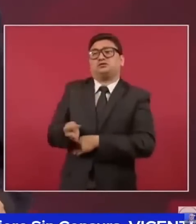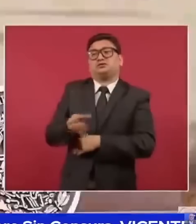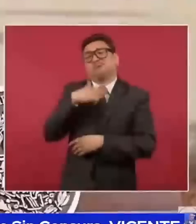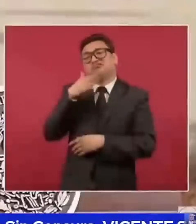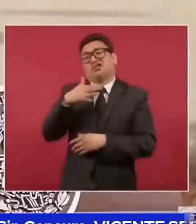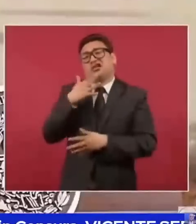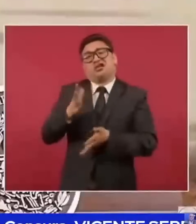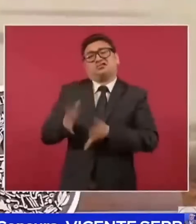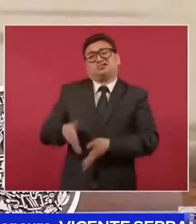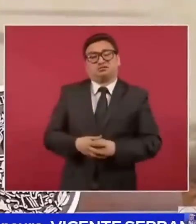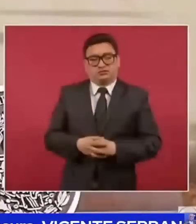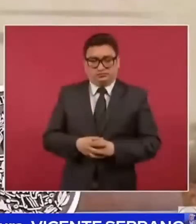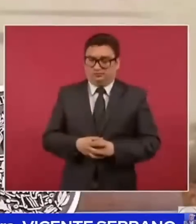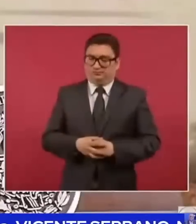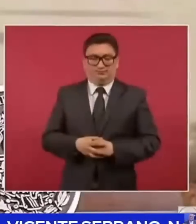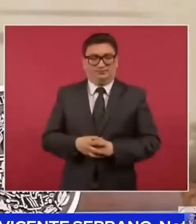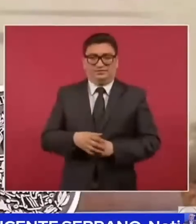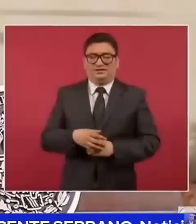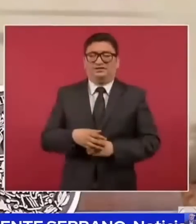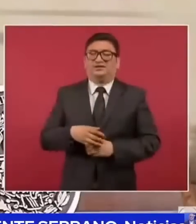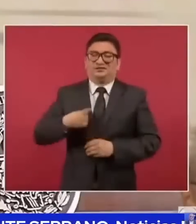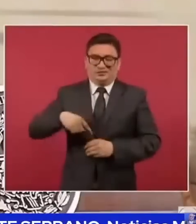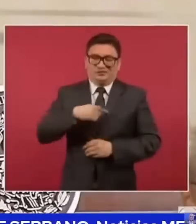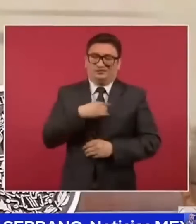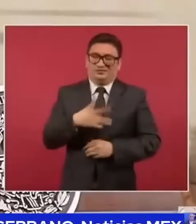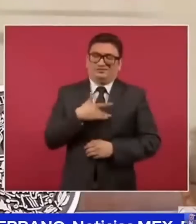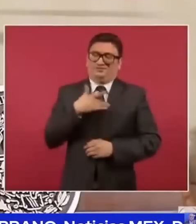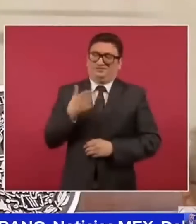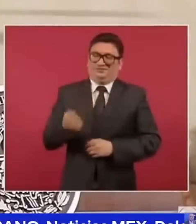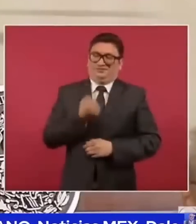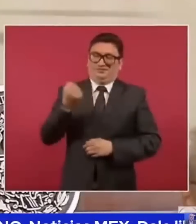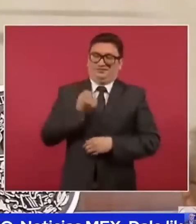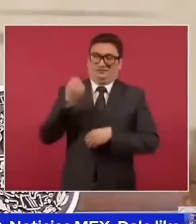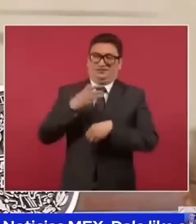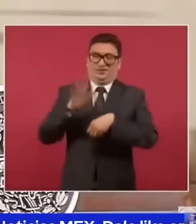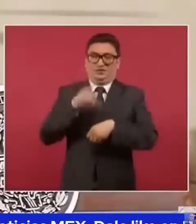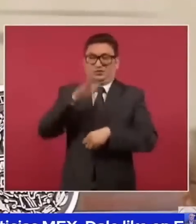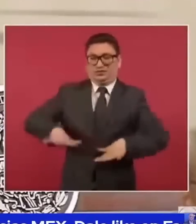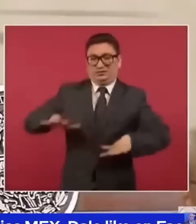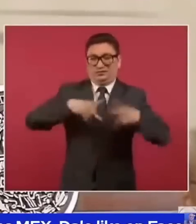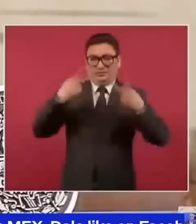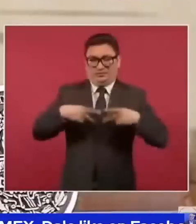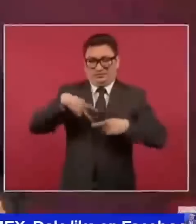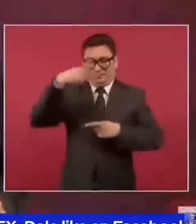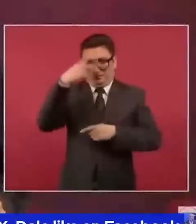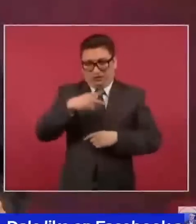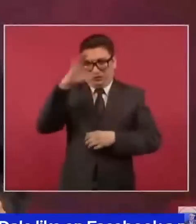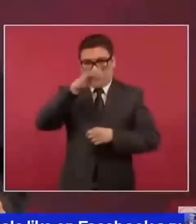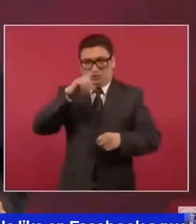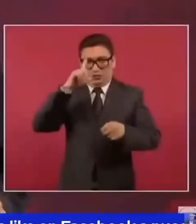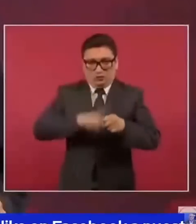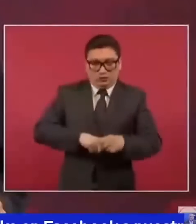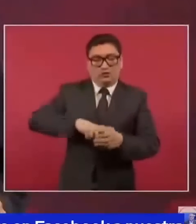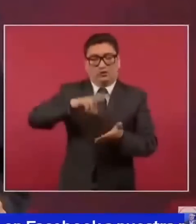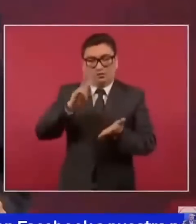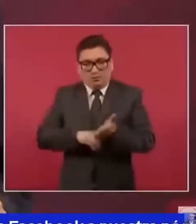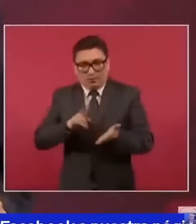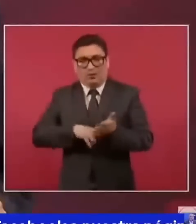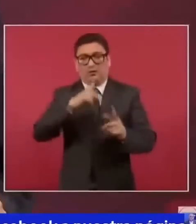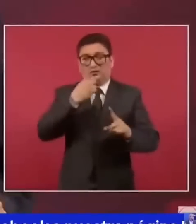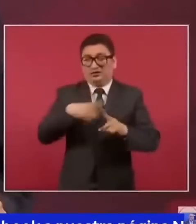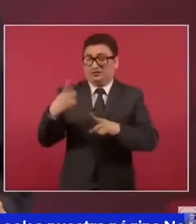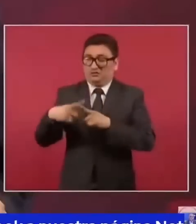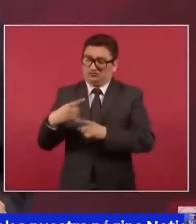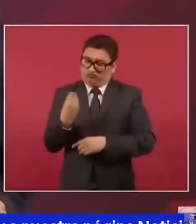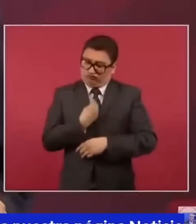Es tanta la reserva de valores culturales, morales, espirituales que tiene nuestro pueblo, que resistimos